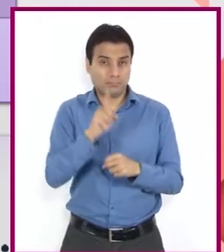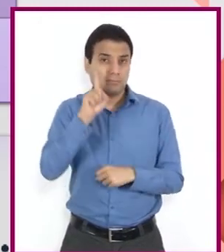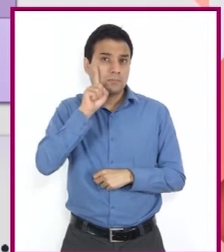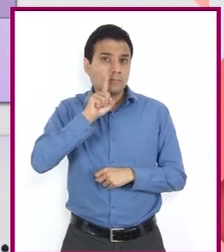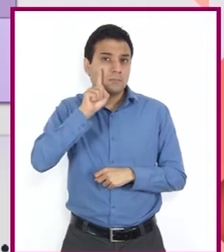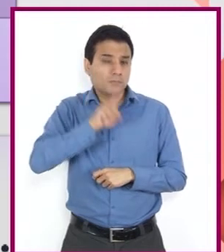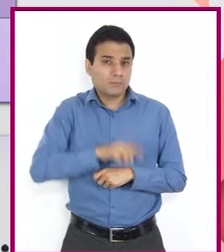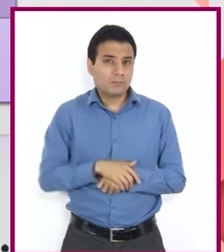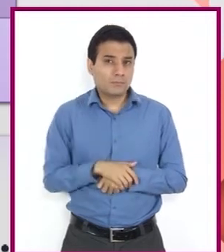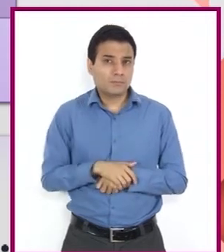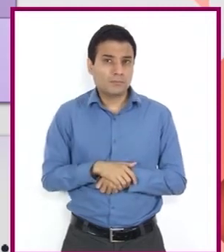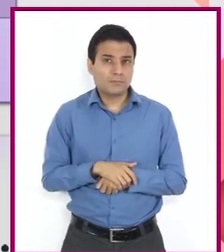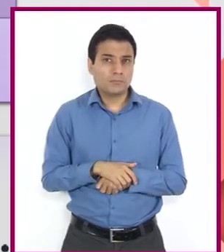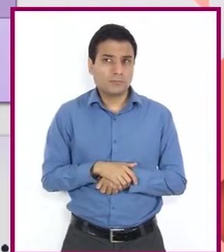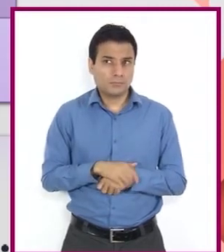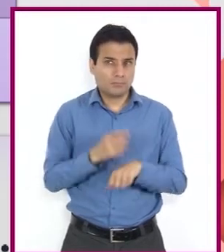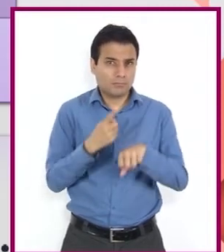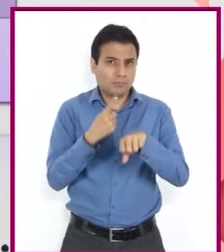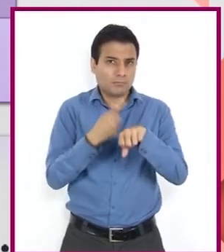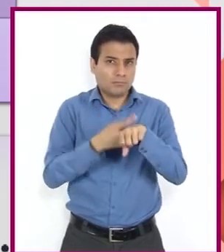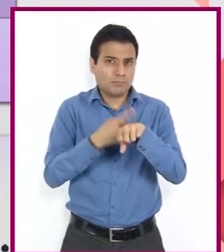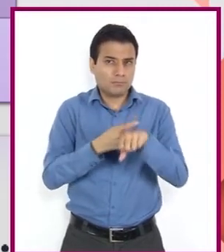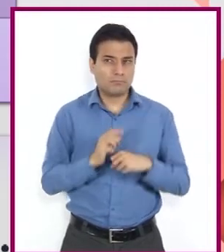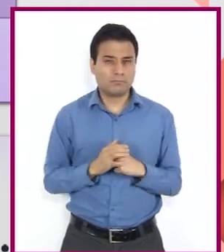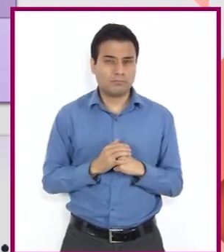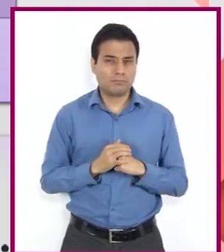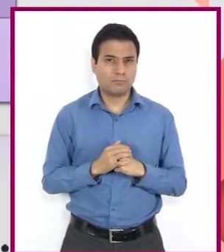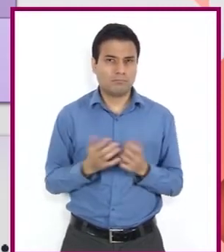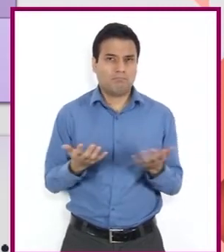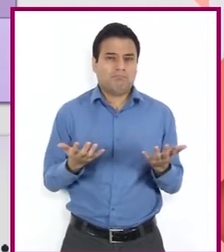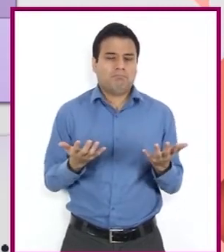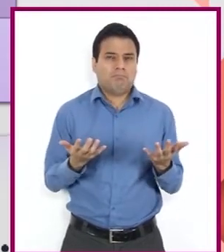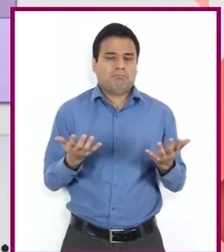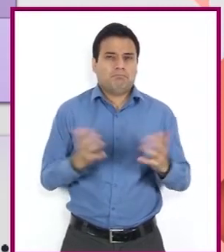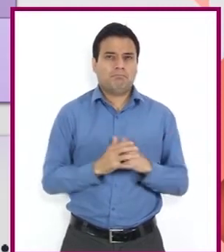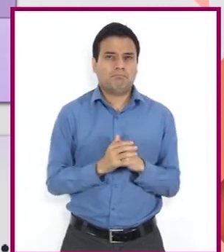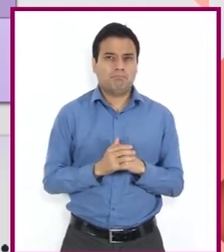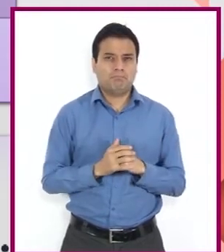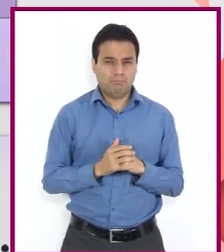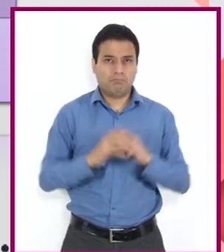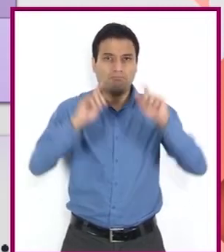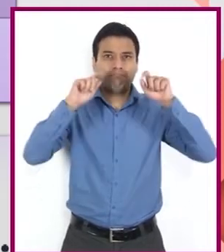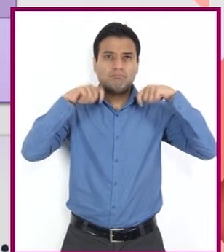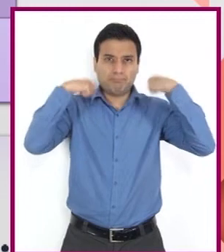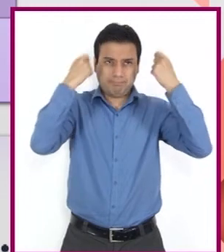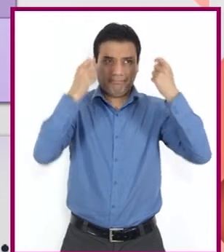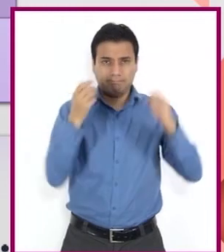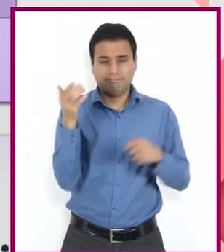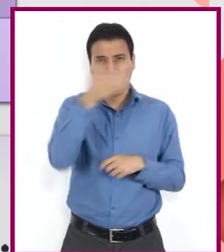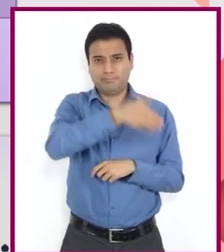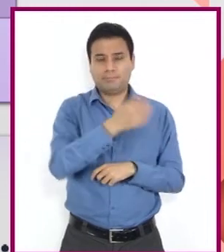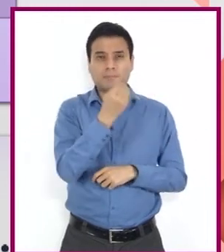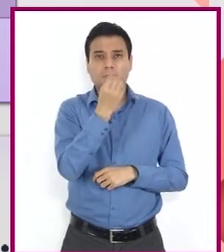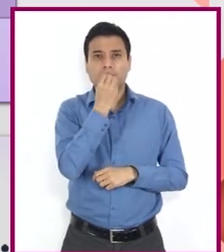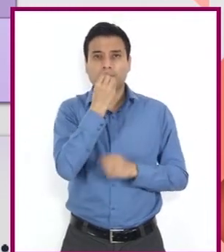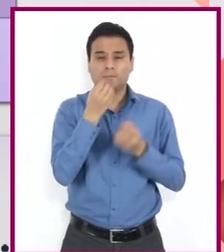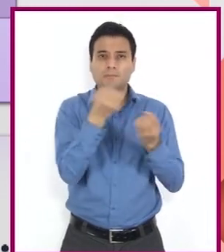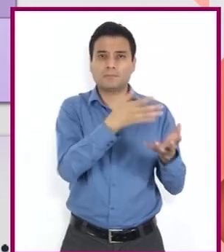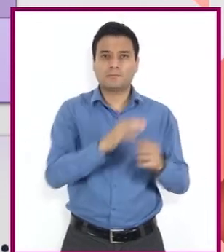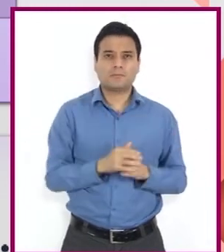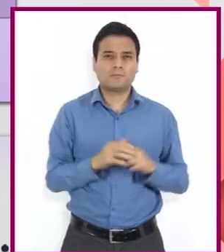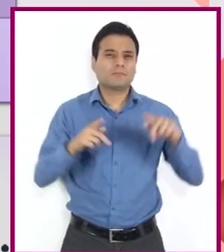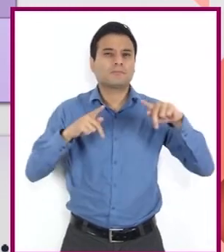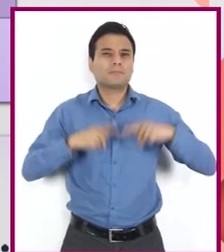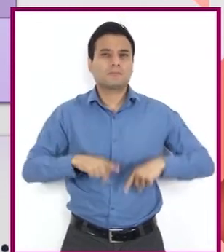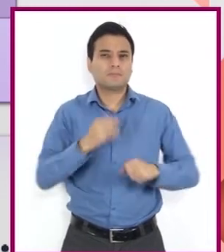Caperucita está enferma, por lo que esta última le lleva de comer. ¿Quiénes son los